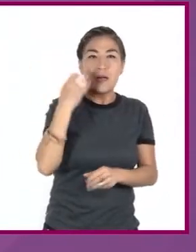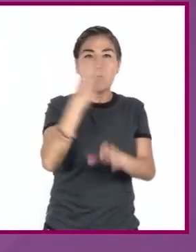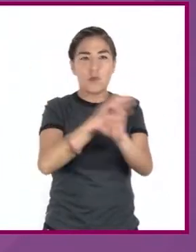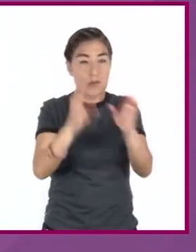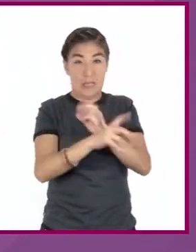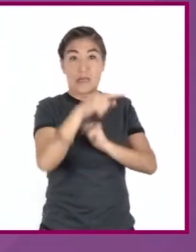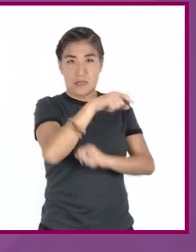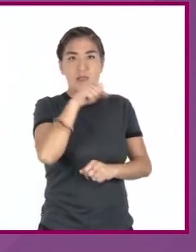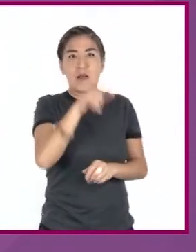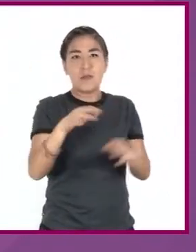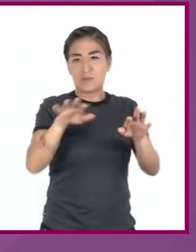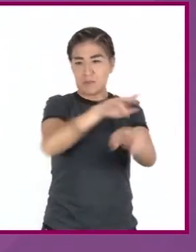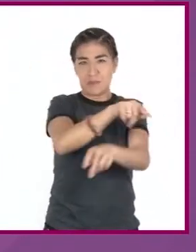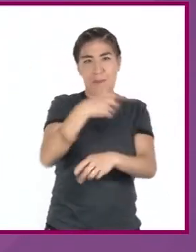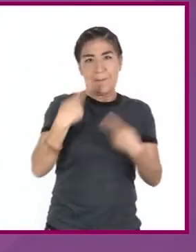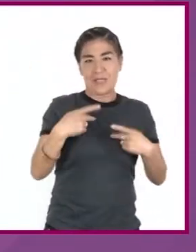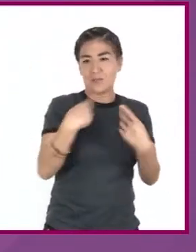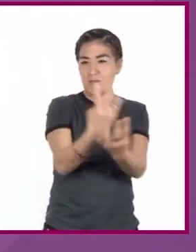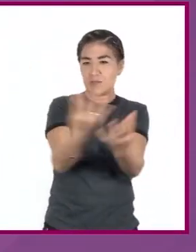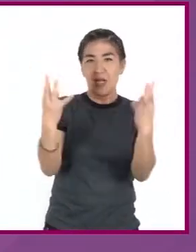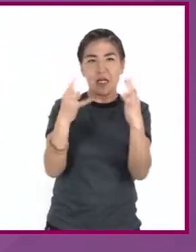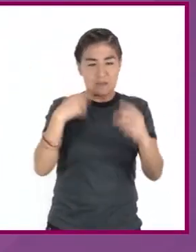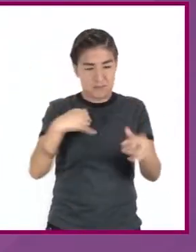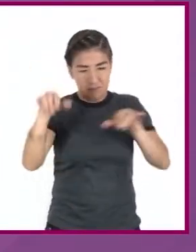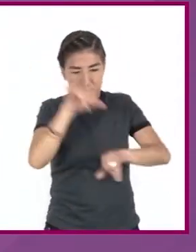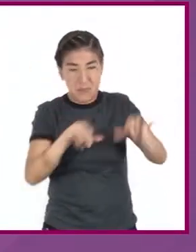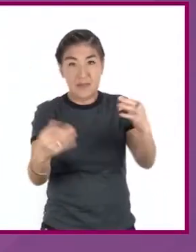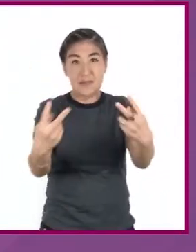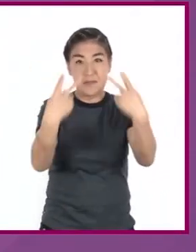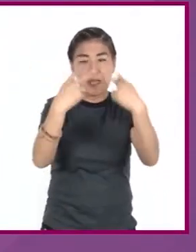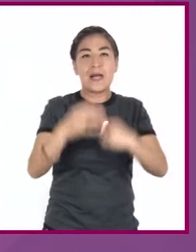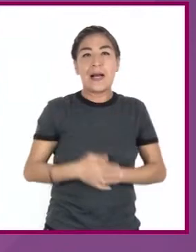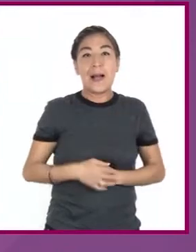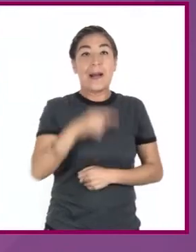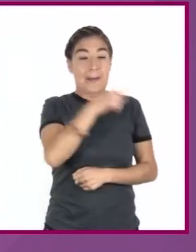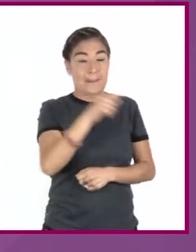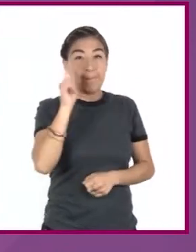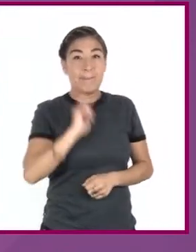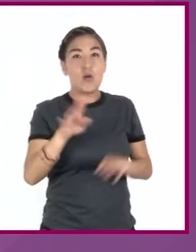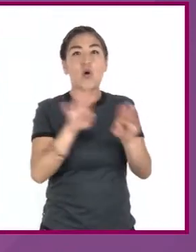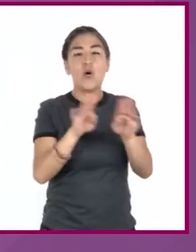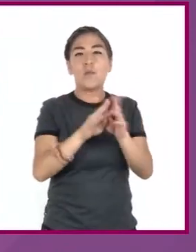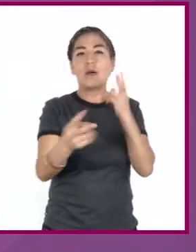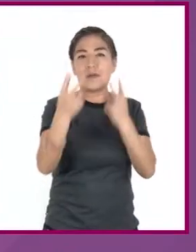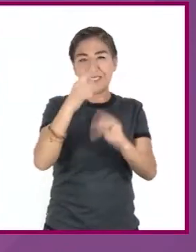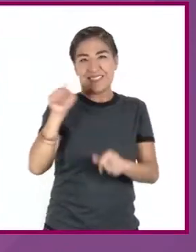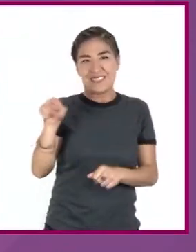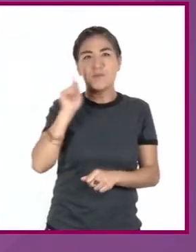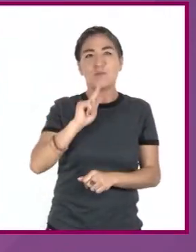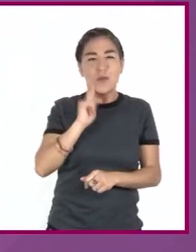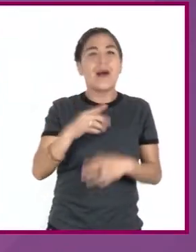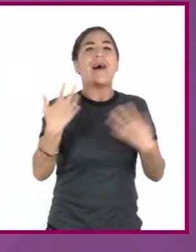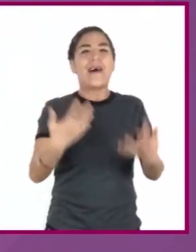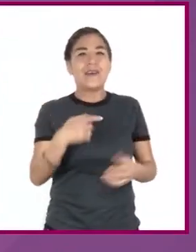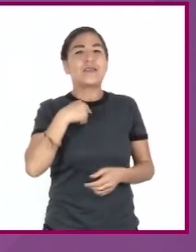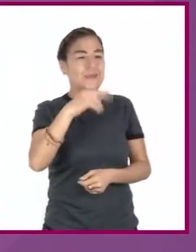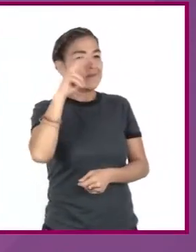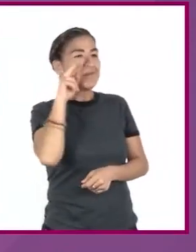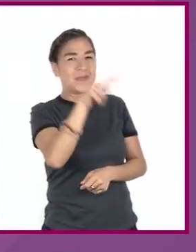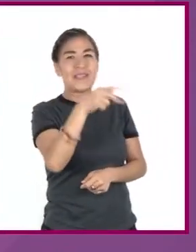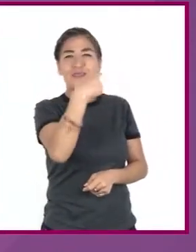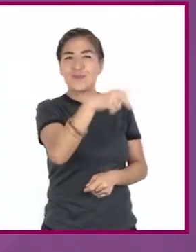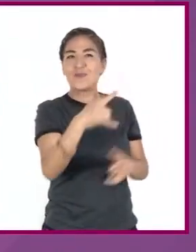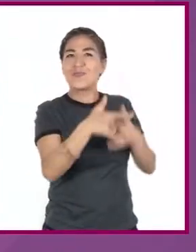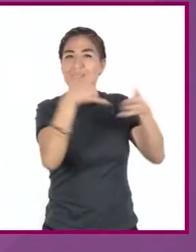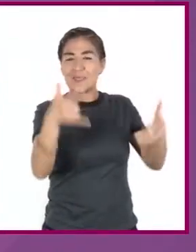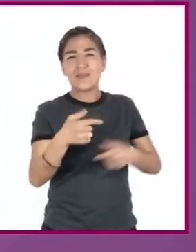experimentos frente a sus espectadores. Mucha de la audiencia eran mujeres y gracias a Jane Marcet yo supe de él. Al leer aquel